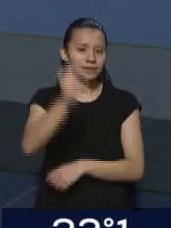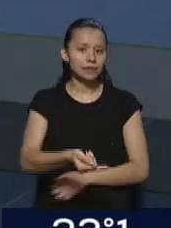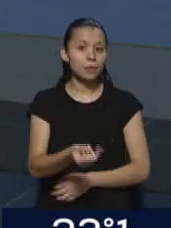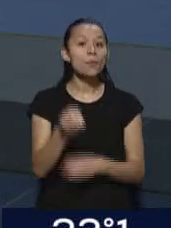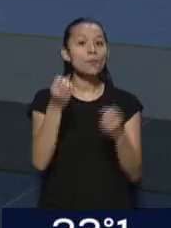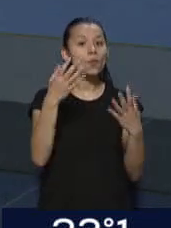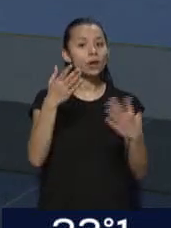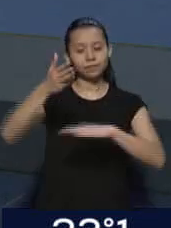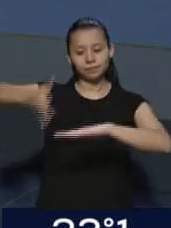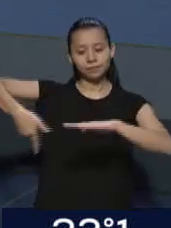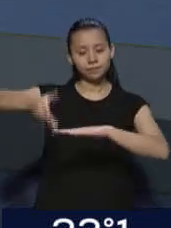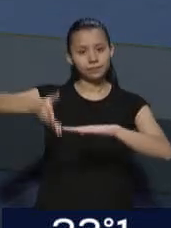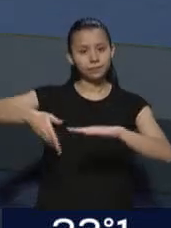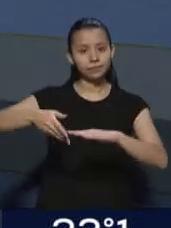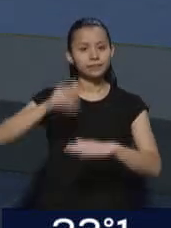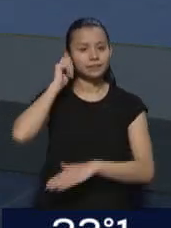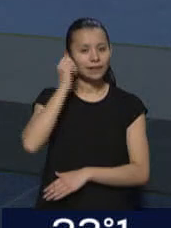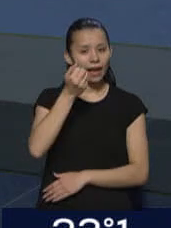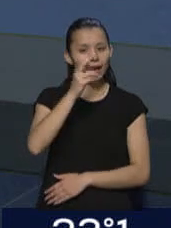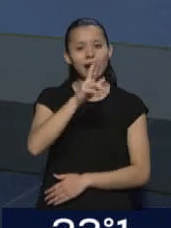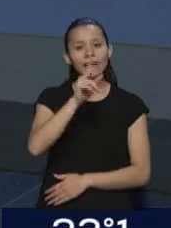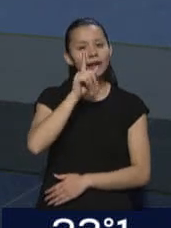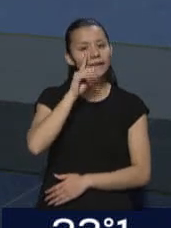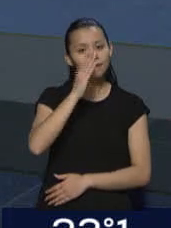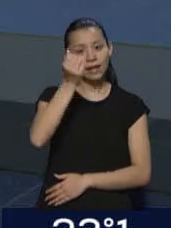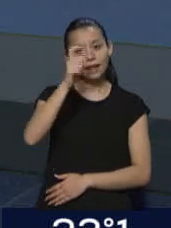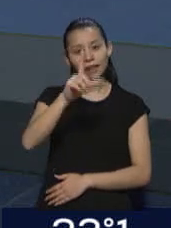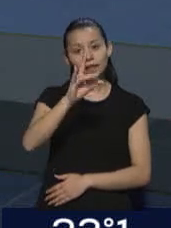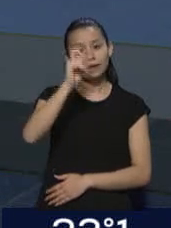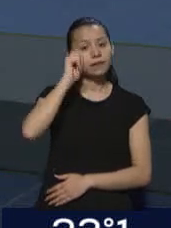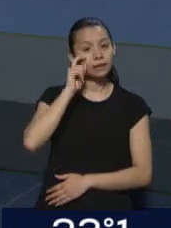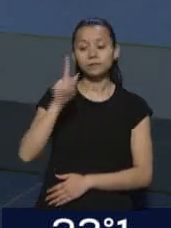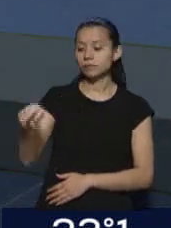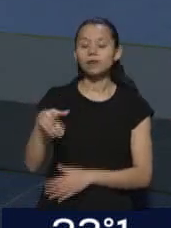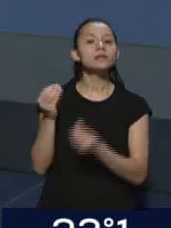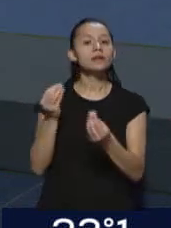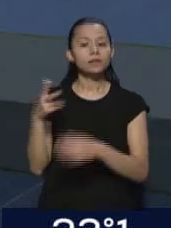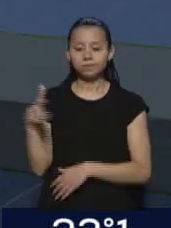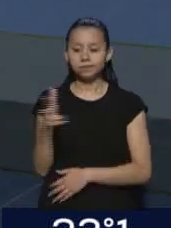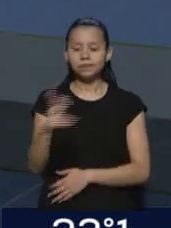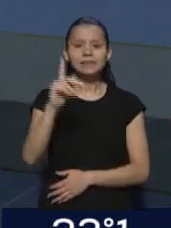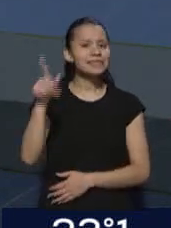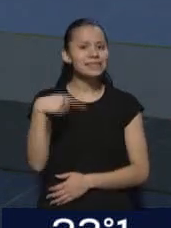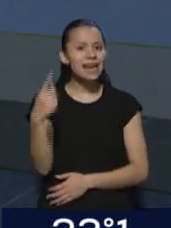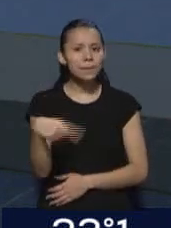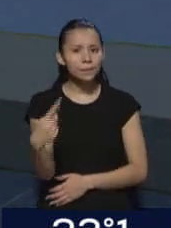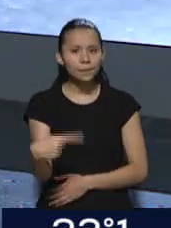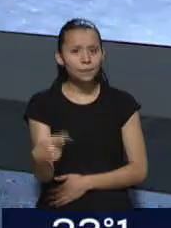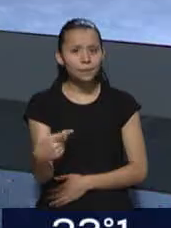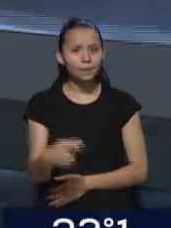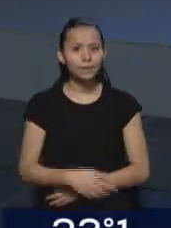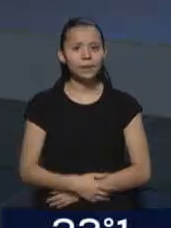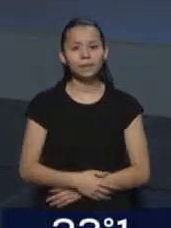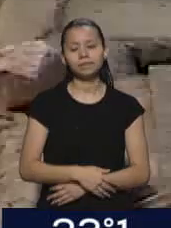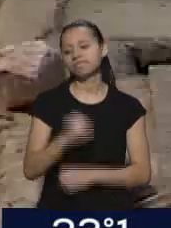calle Garibaldi es uno de los lugares por donde sale un montón de personas que llegan a la capital con destino a